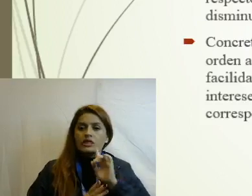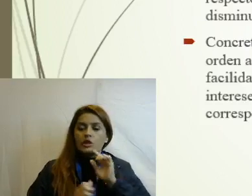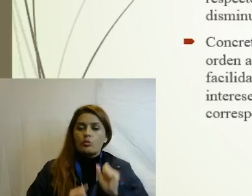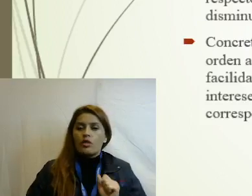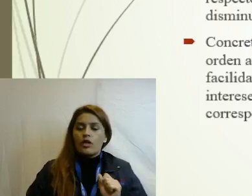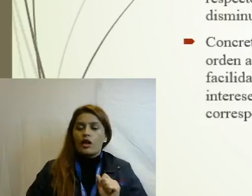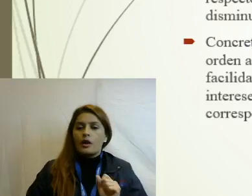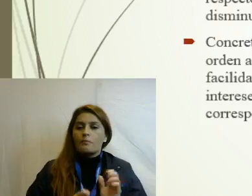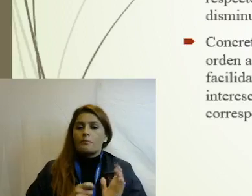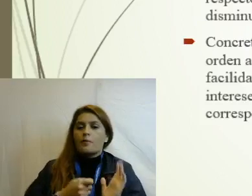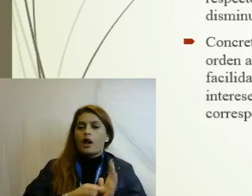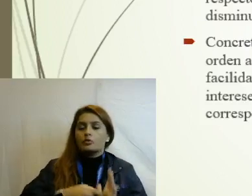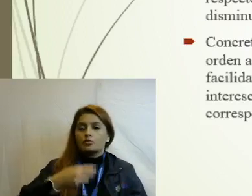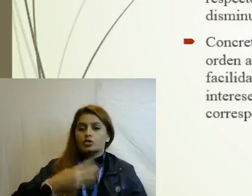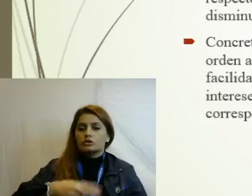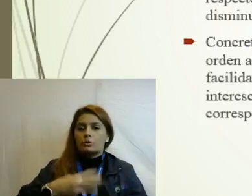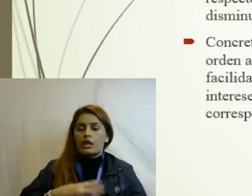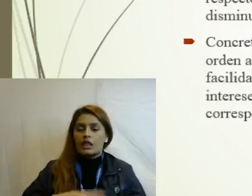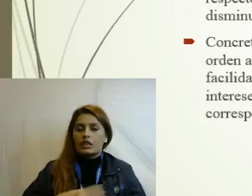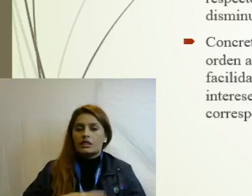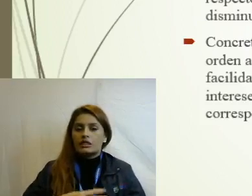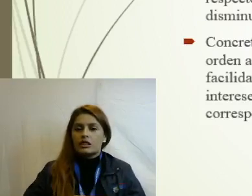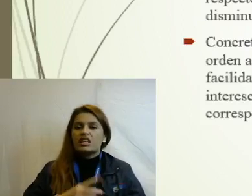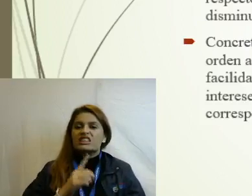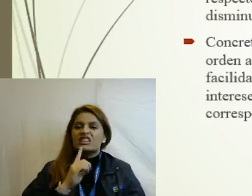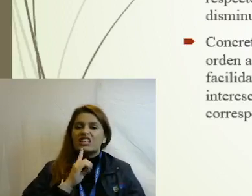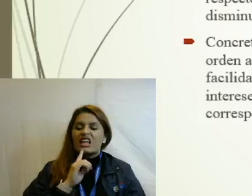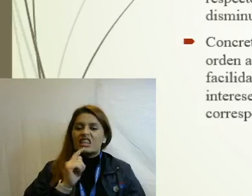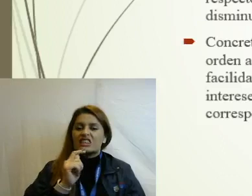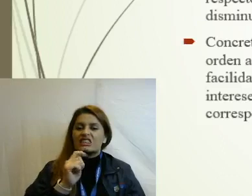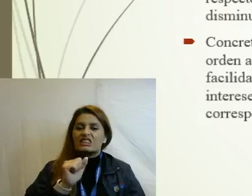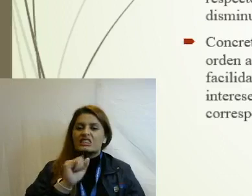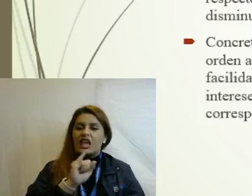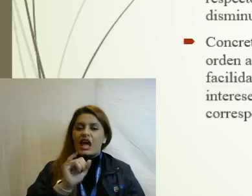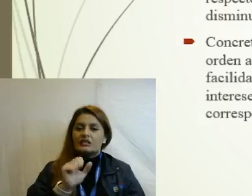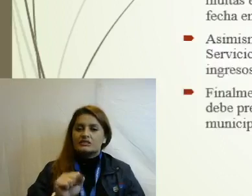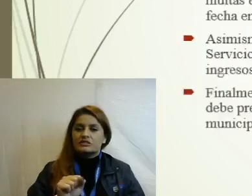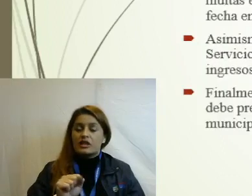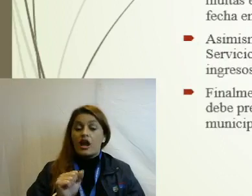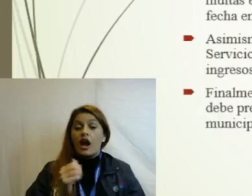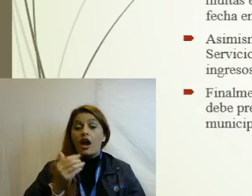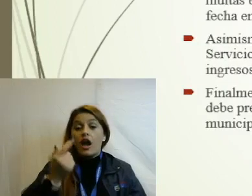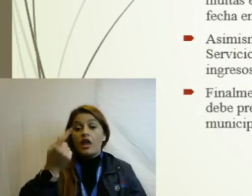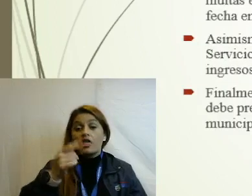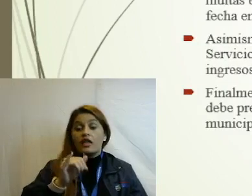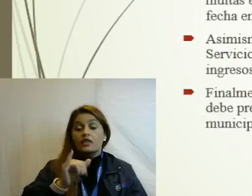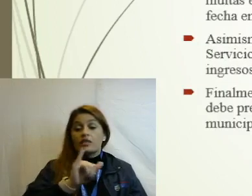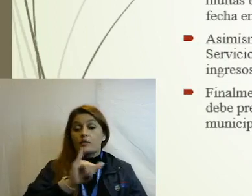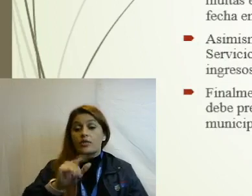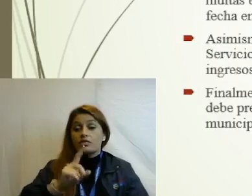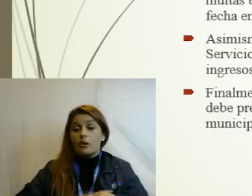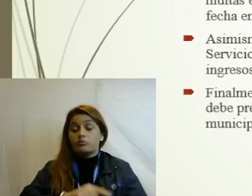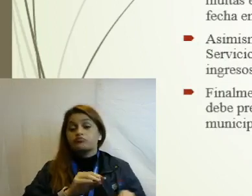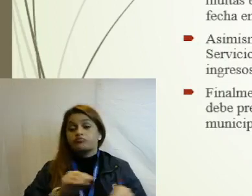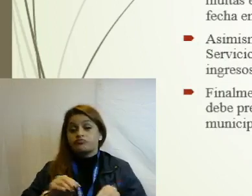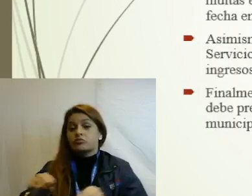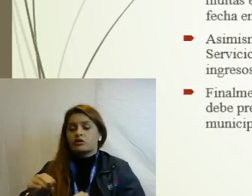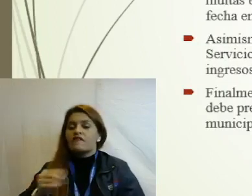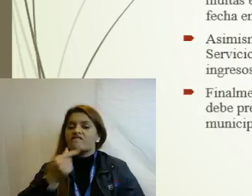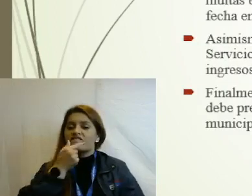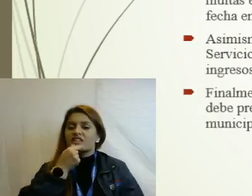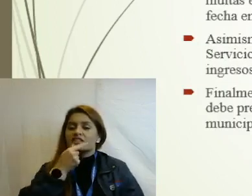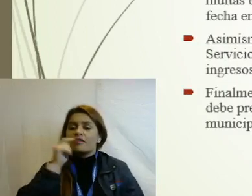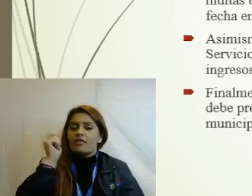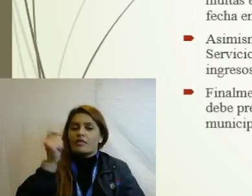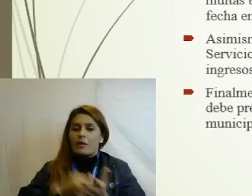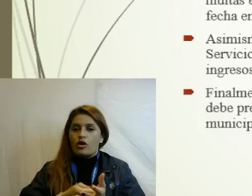esto en las municipalidades suelen ser escasas, por lo tanto lo que se hace es cada cierto tiempo entregar estas facilidades de